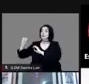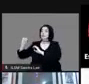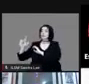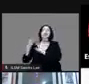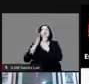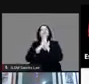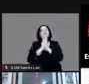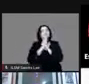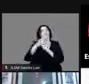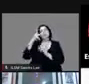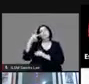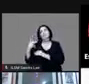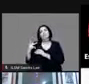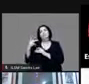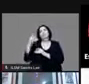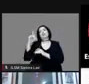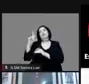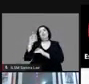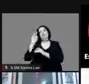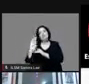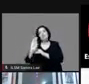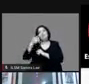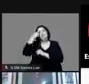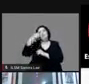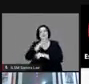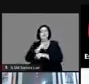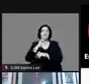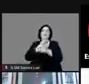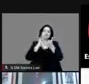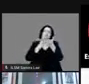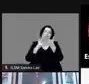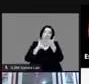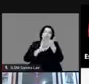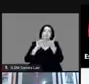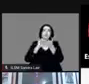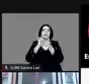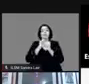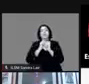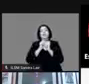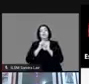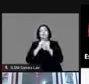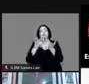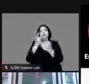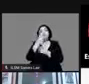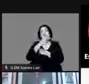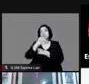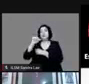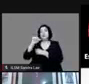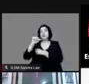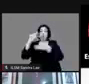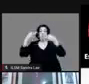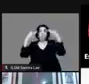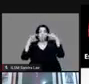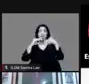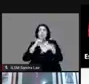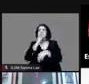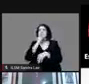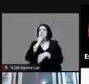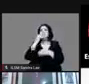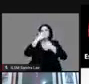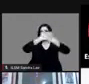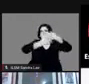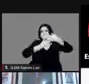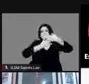imprimir y hacerle anotaciones una extensión de 3 a 5 cuartillas sin portada lo único que les estamos pidiendo es que al